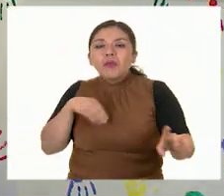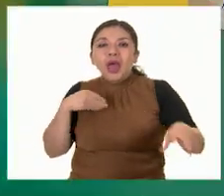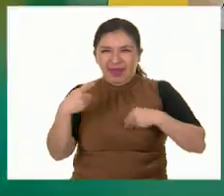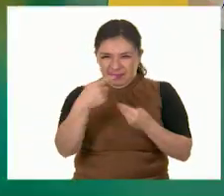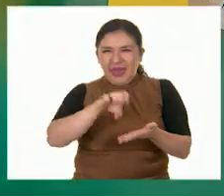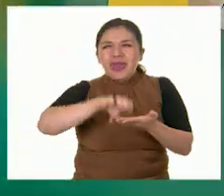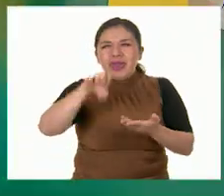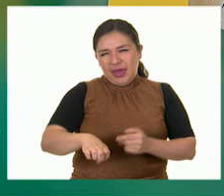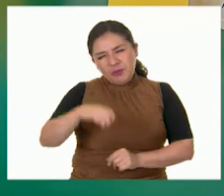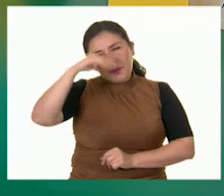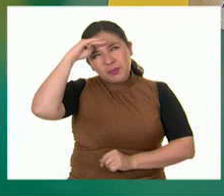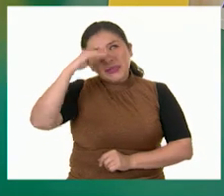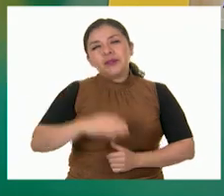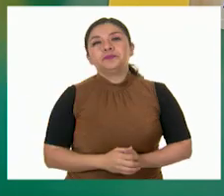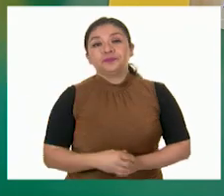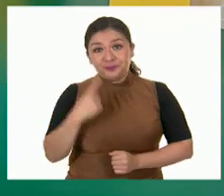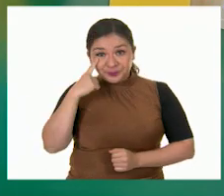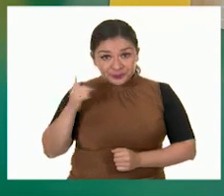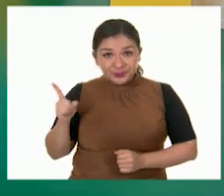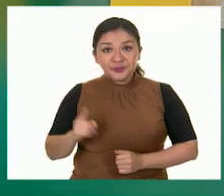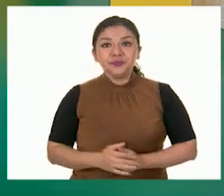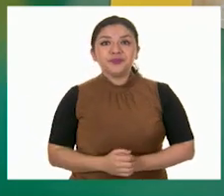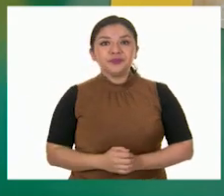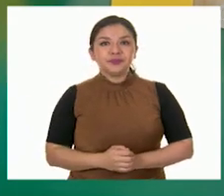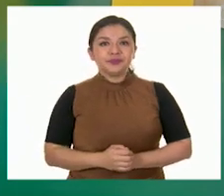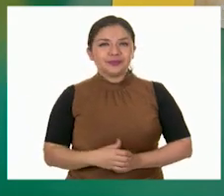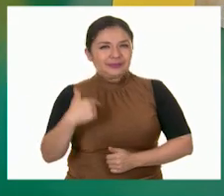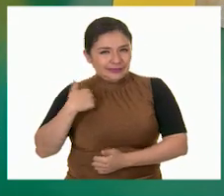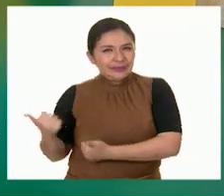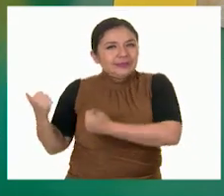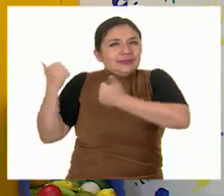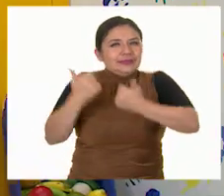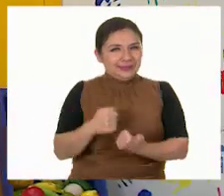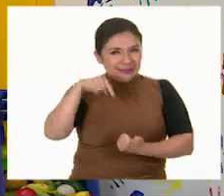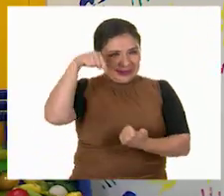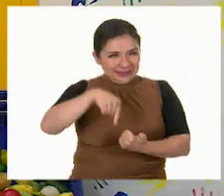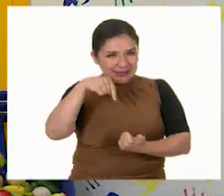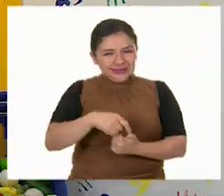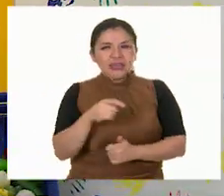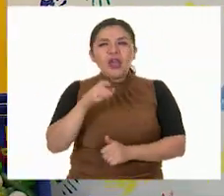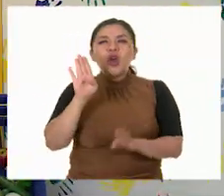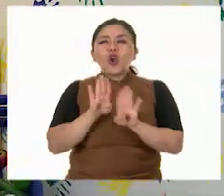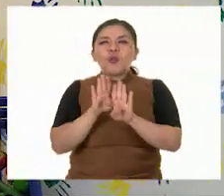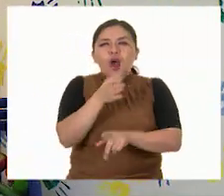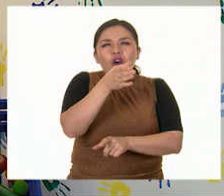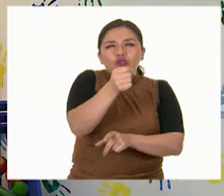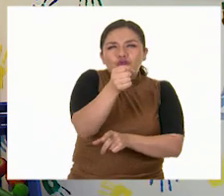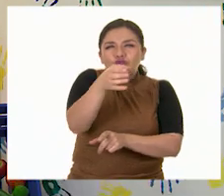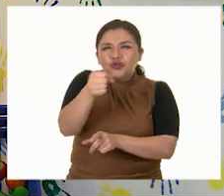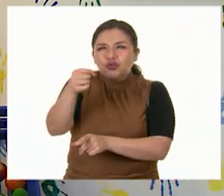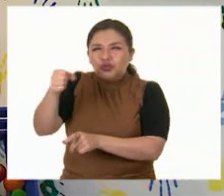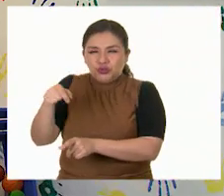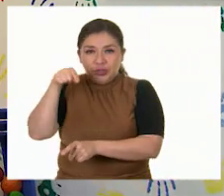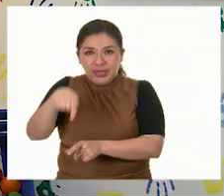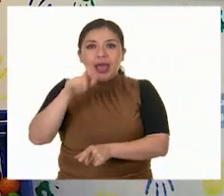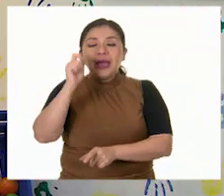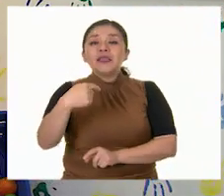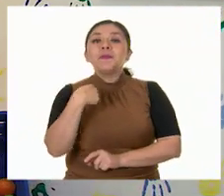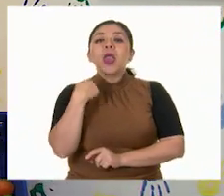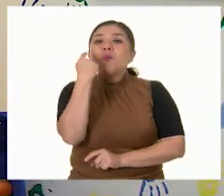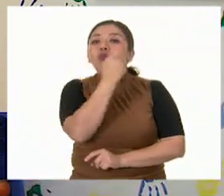por ejemplo, mira, aquí traigo algo, que este atomizador es parte de mi